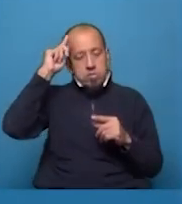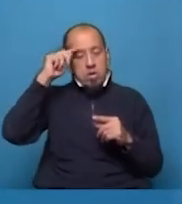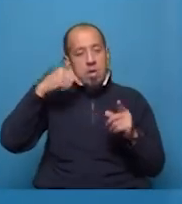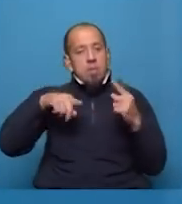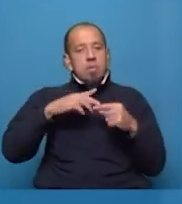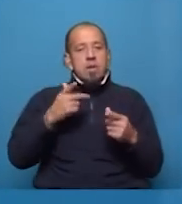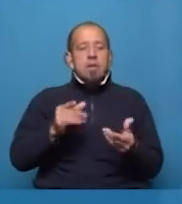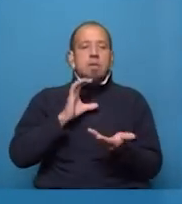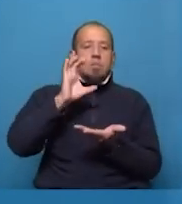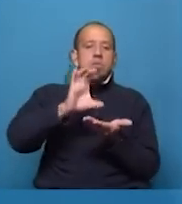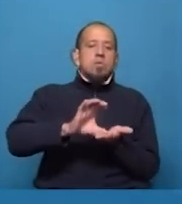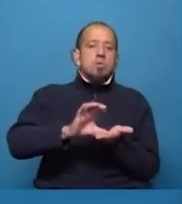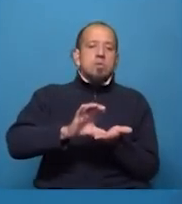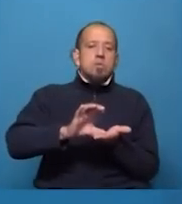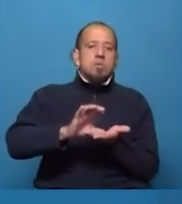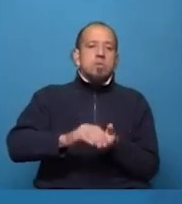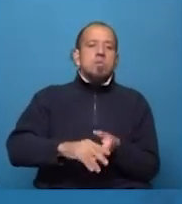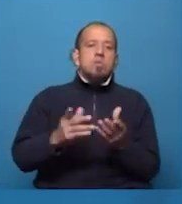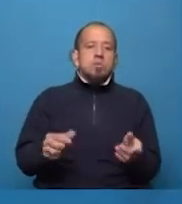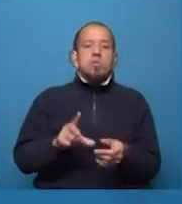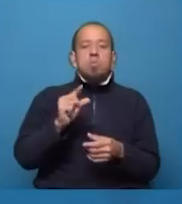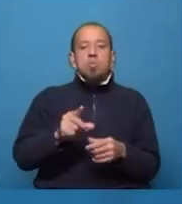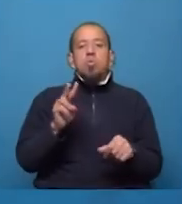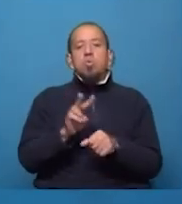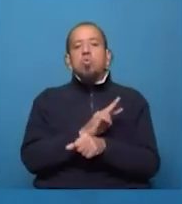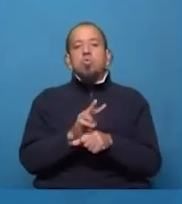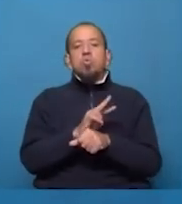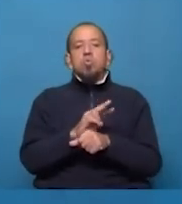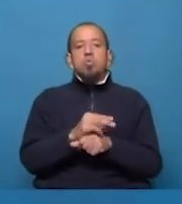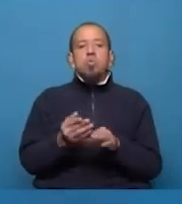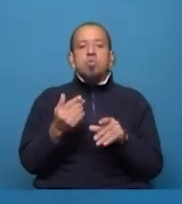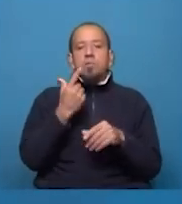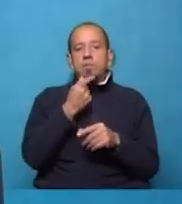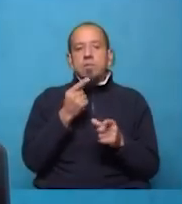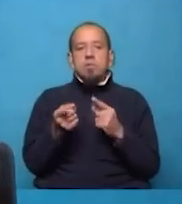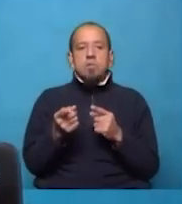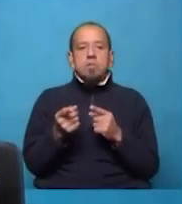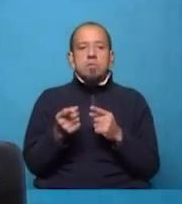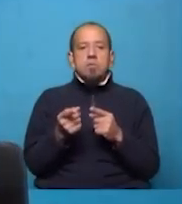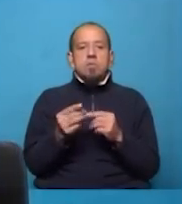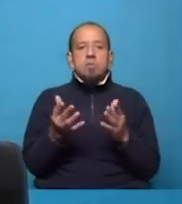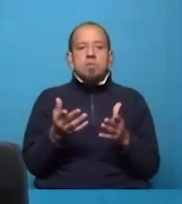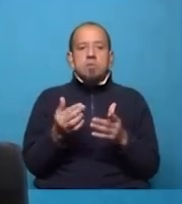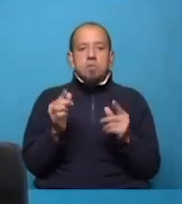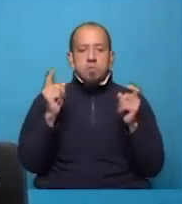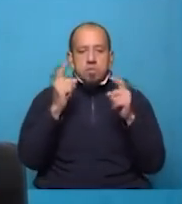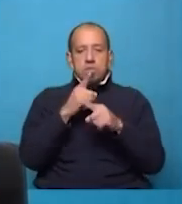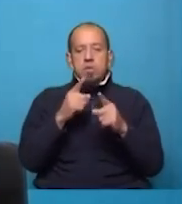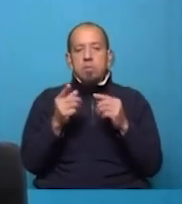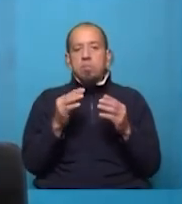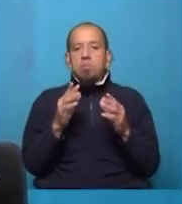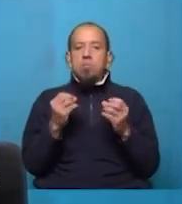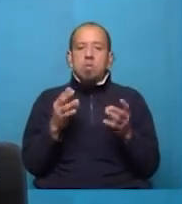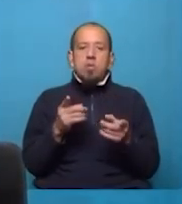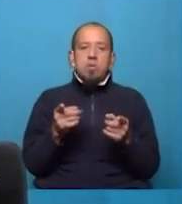inversiones con pocos controles que facilitan dinero son cosas distintas Por más que tienen un punto en contacto porque